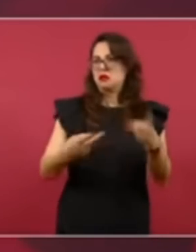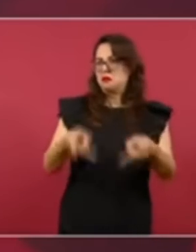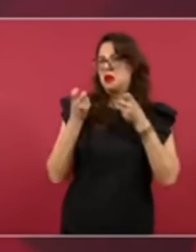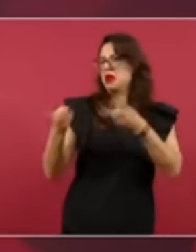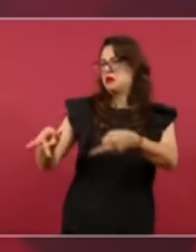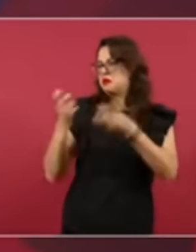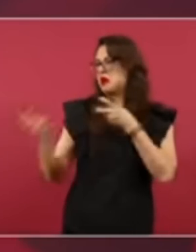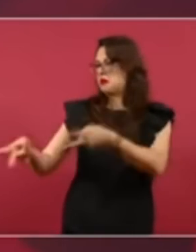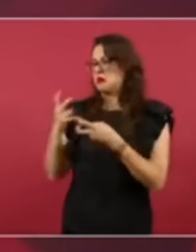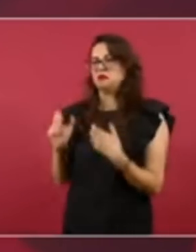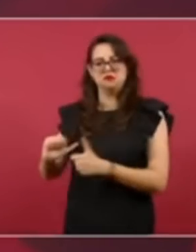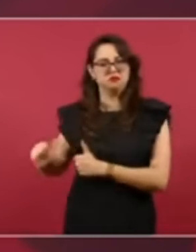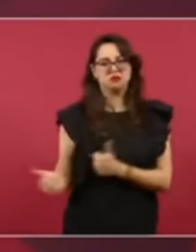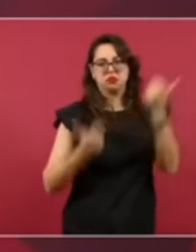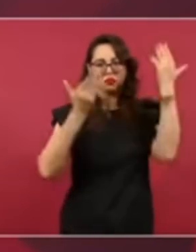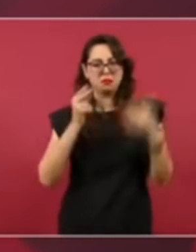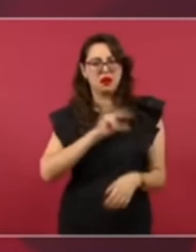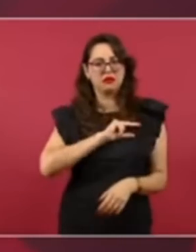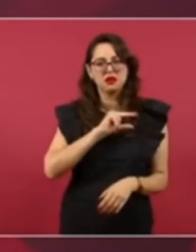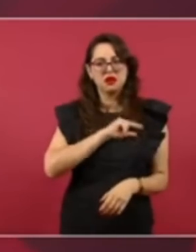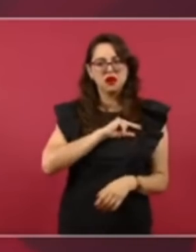desde la época de Juárez.